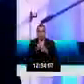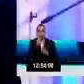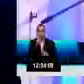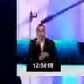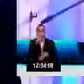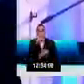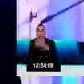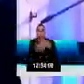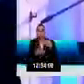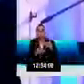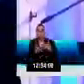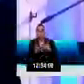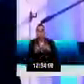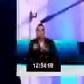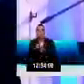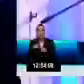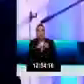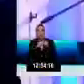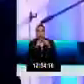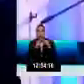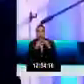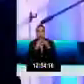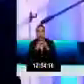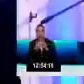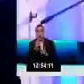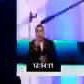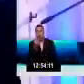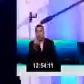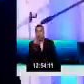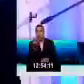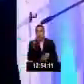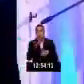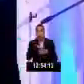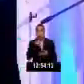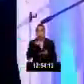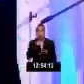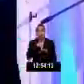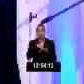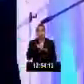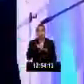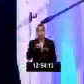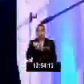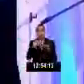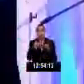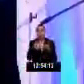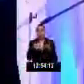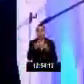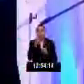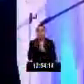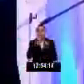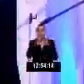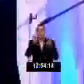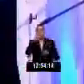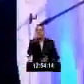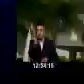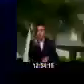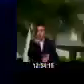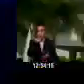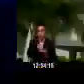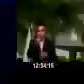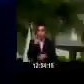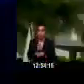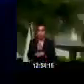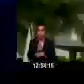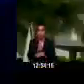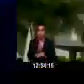un proceso de auditoría y análisis integral de las operaciones de Odebrecht en Ecuador.